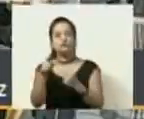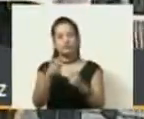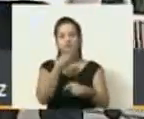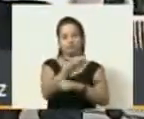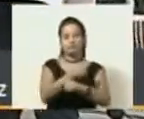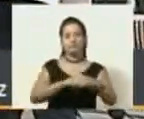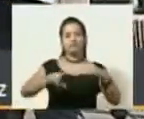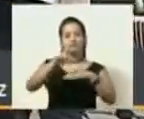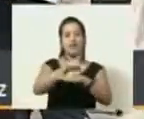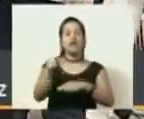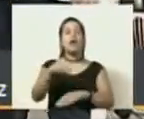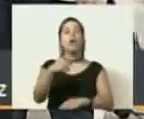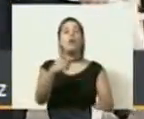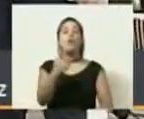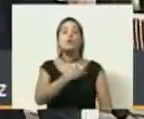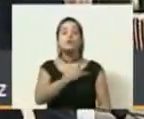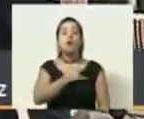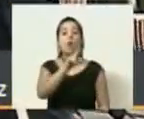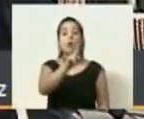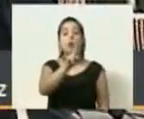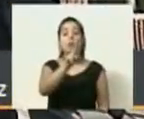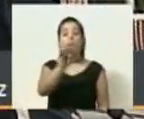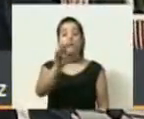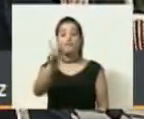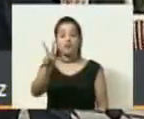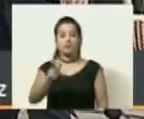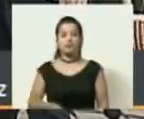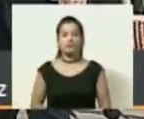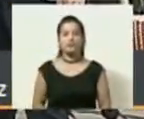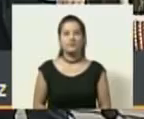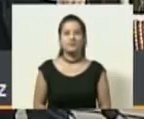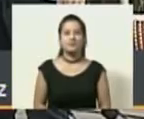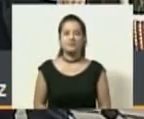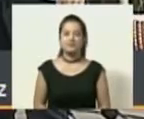Venezuela, Misión Sucre.